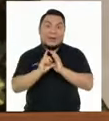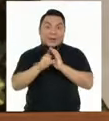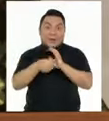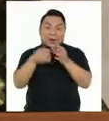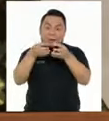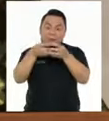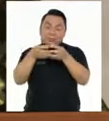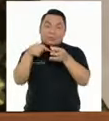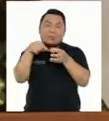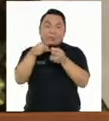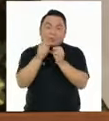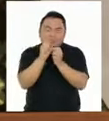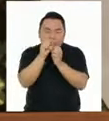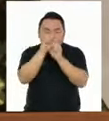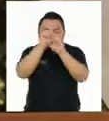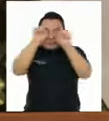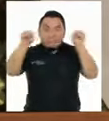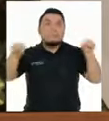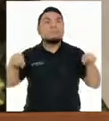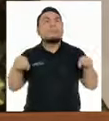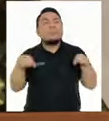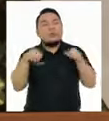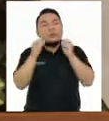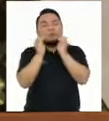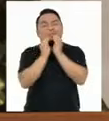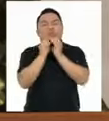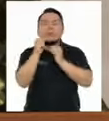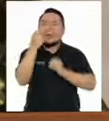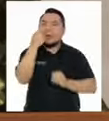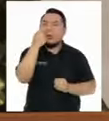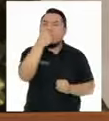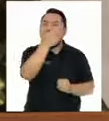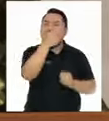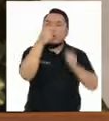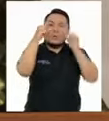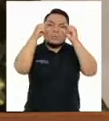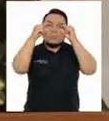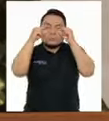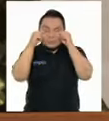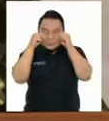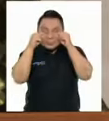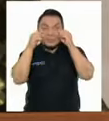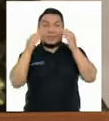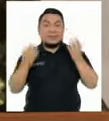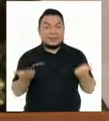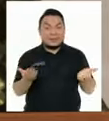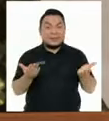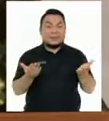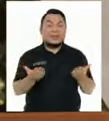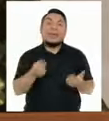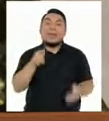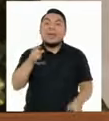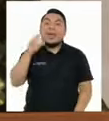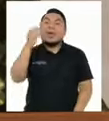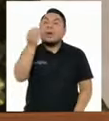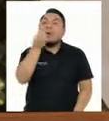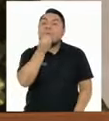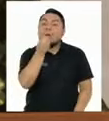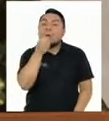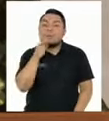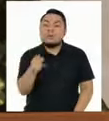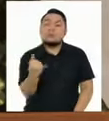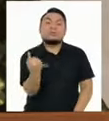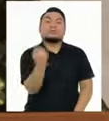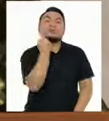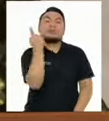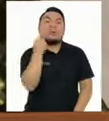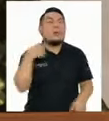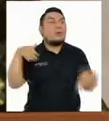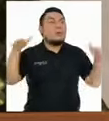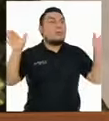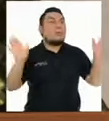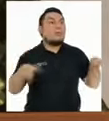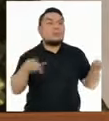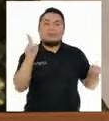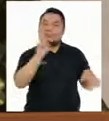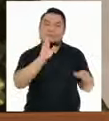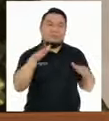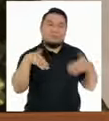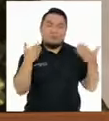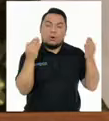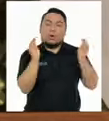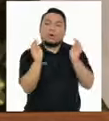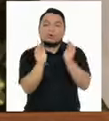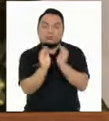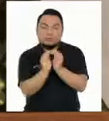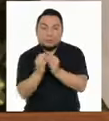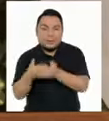no podían ver con sus propios ojitos, ni buscar su comida, ni volar.